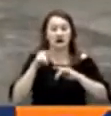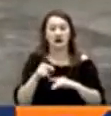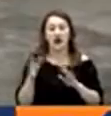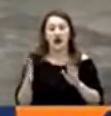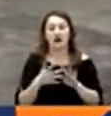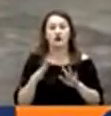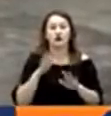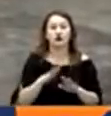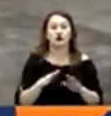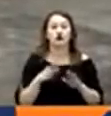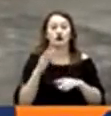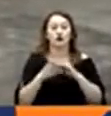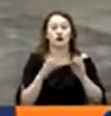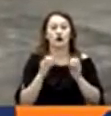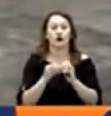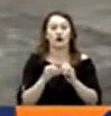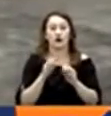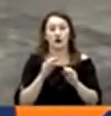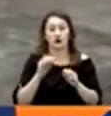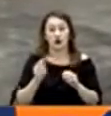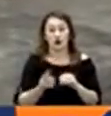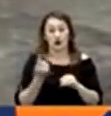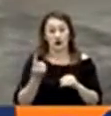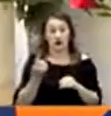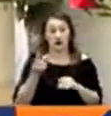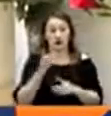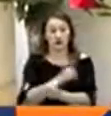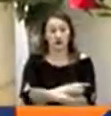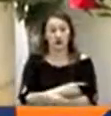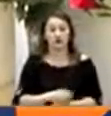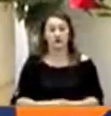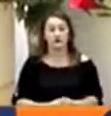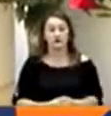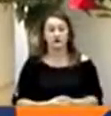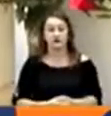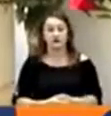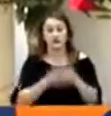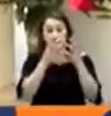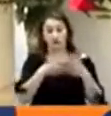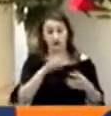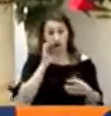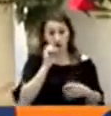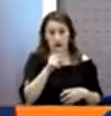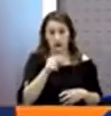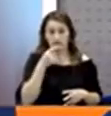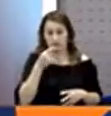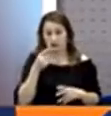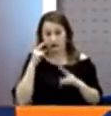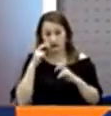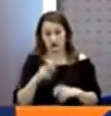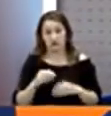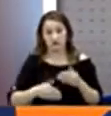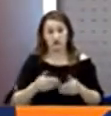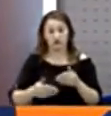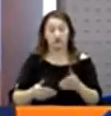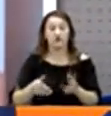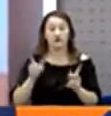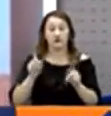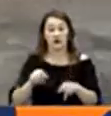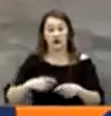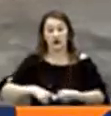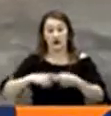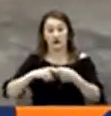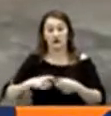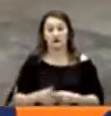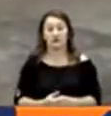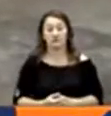establecido en el Código Único Disciplinario. El funcionario sostuvo que a medida que avance la investigación también se conocerá la sanción.